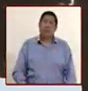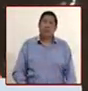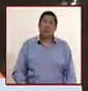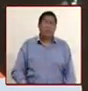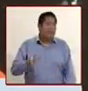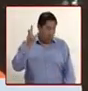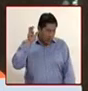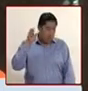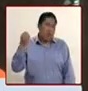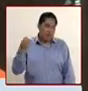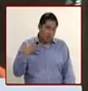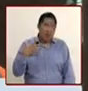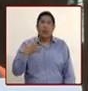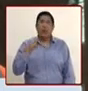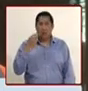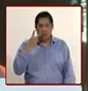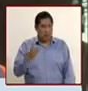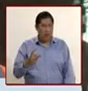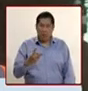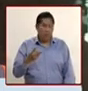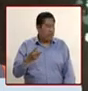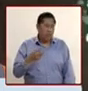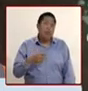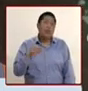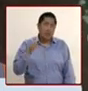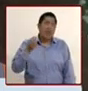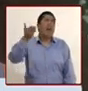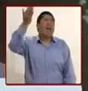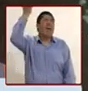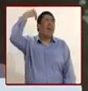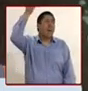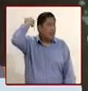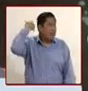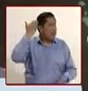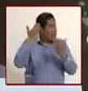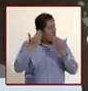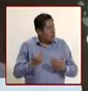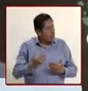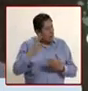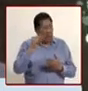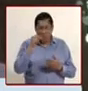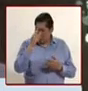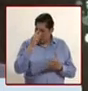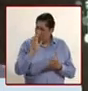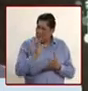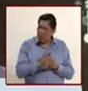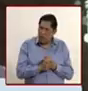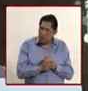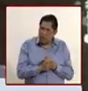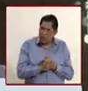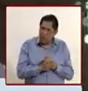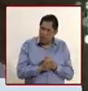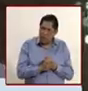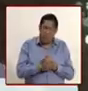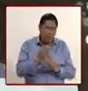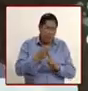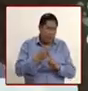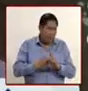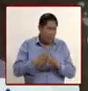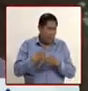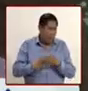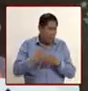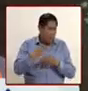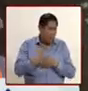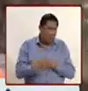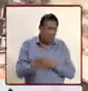He escuchado, sí, pero no he visto. He escuchado que hacían antes, pero ahora yo creo que no. Este mes es de huaca, ¿no ve? Mes de agosto, se huaca